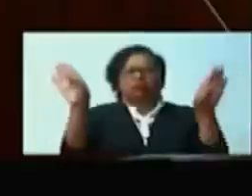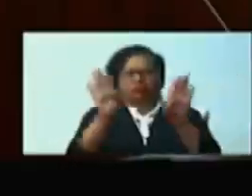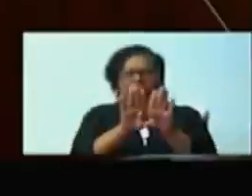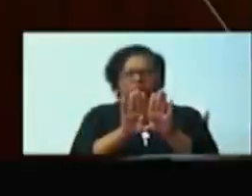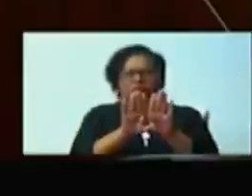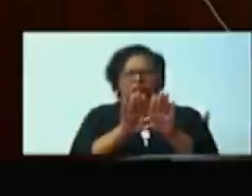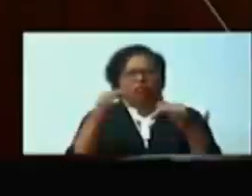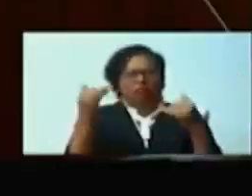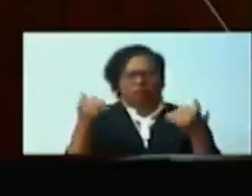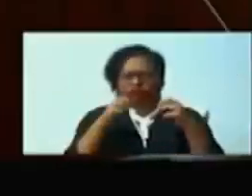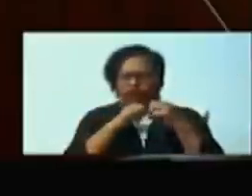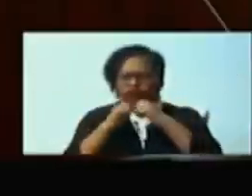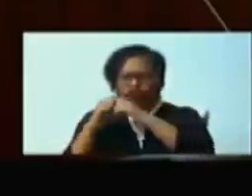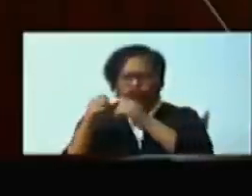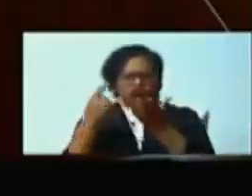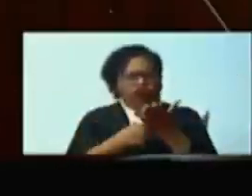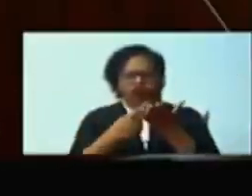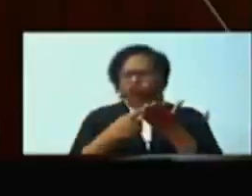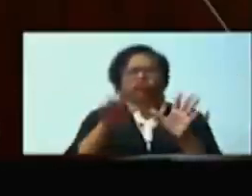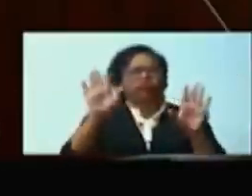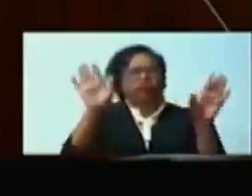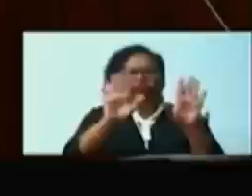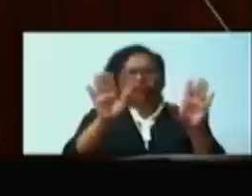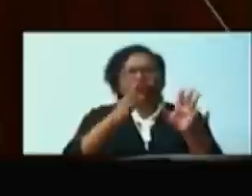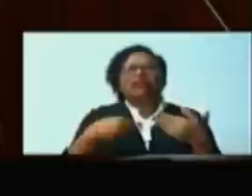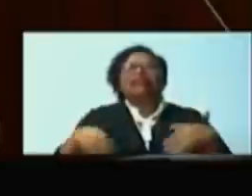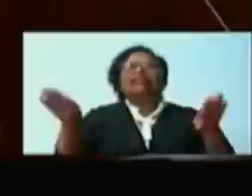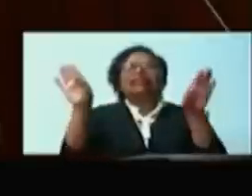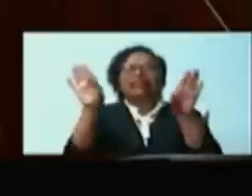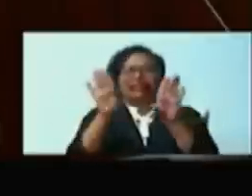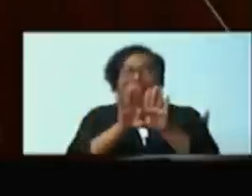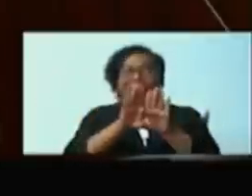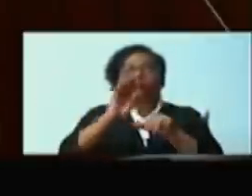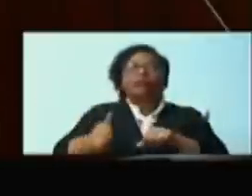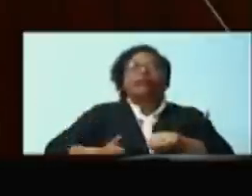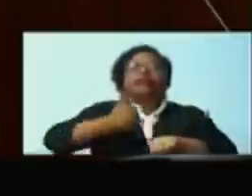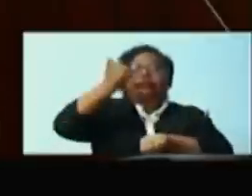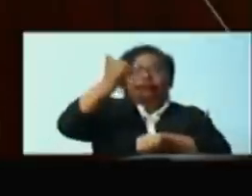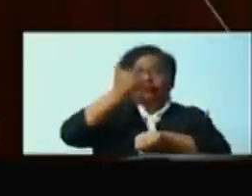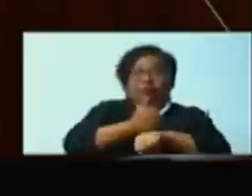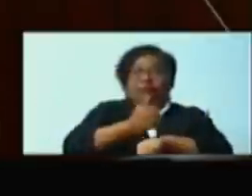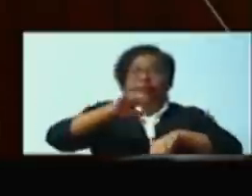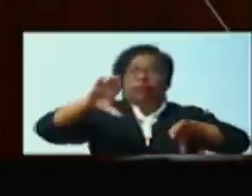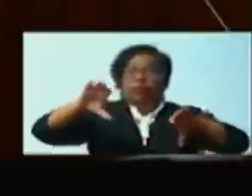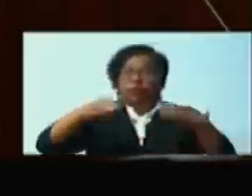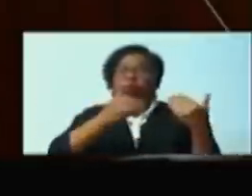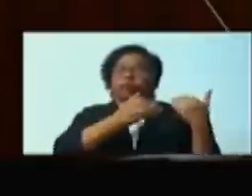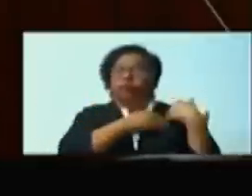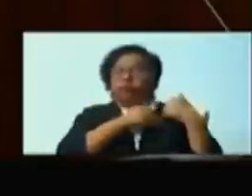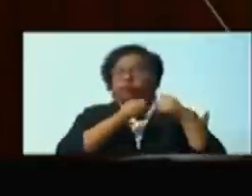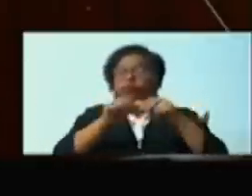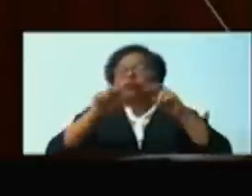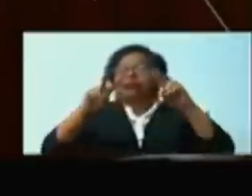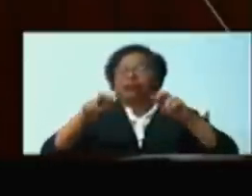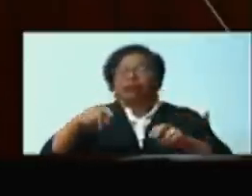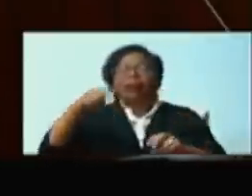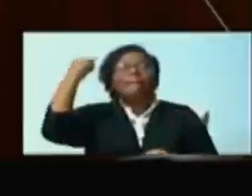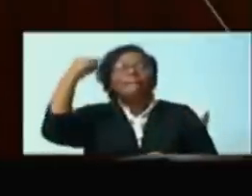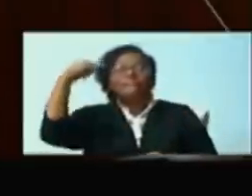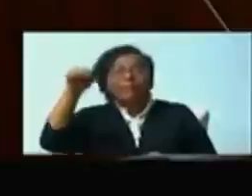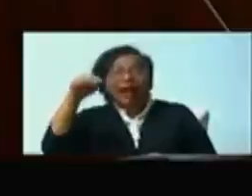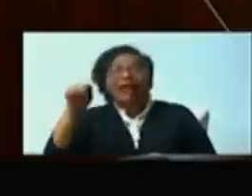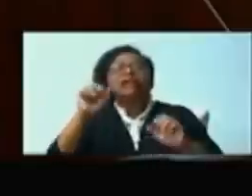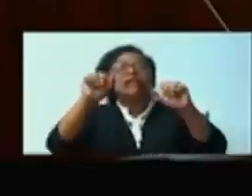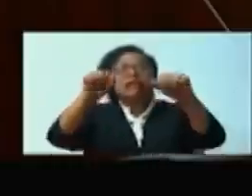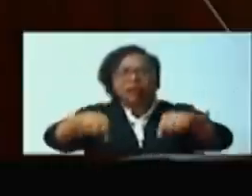especial de para que haga la investigación Y entonces Determine esos ciudadanos